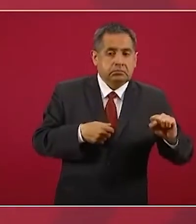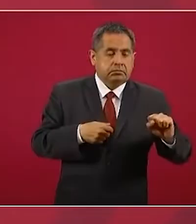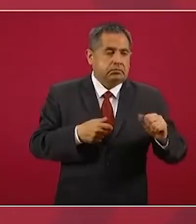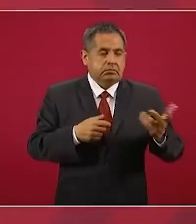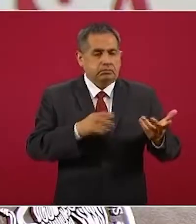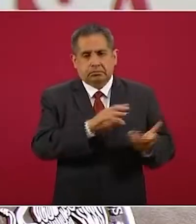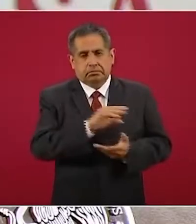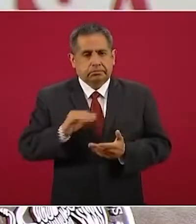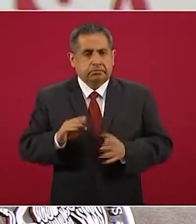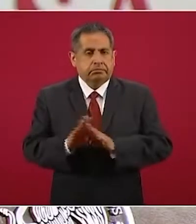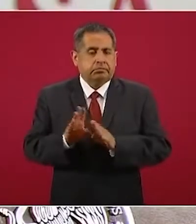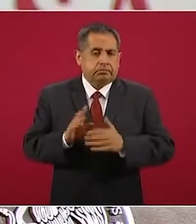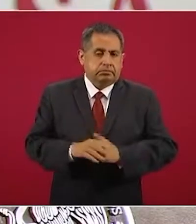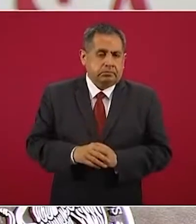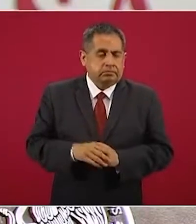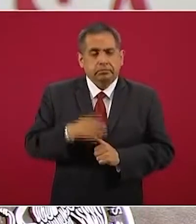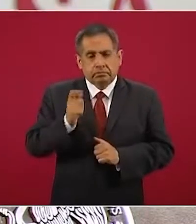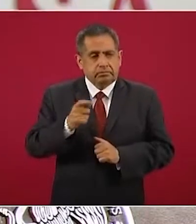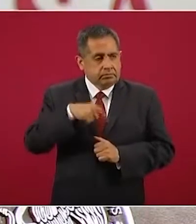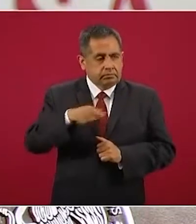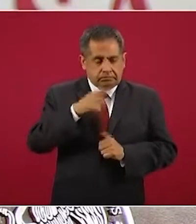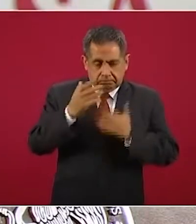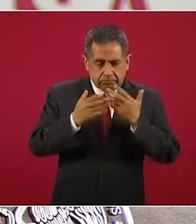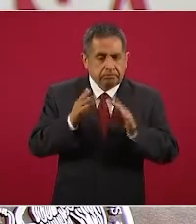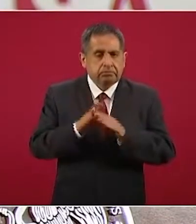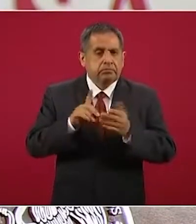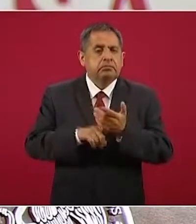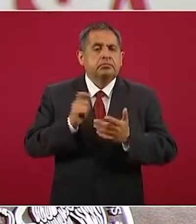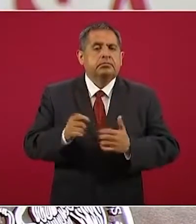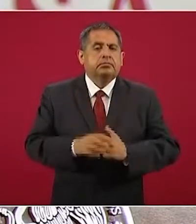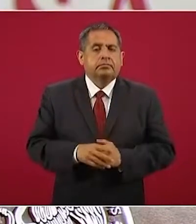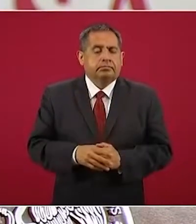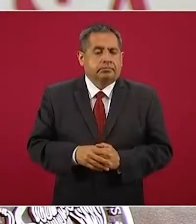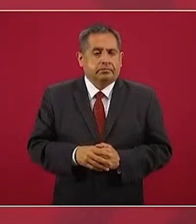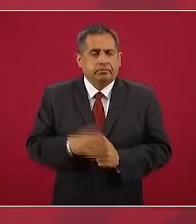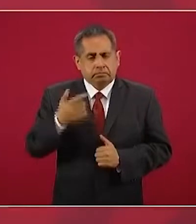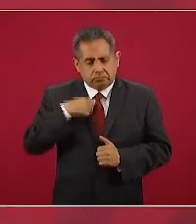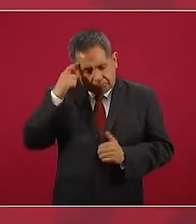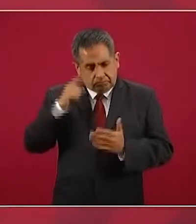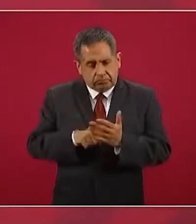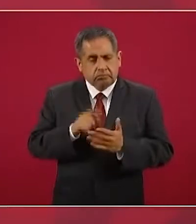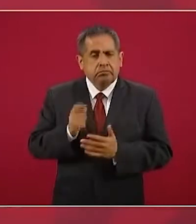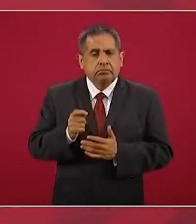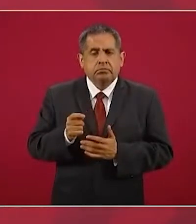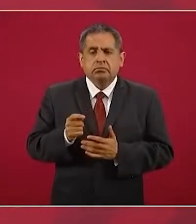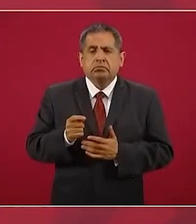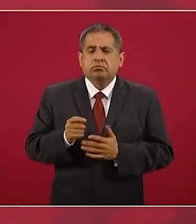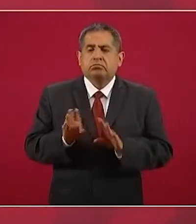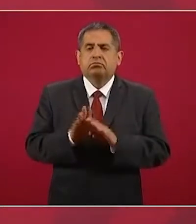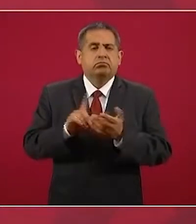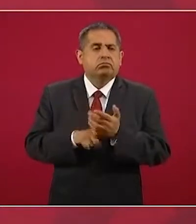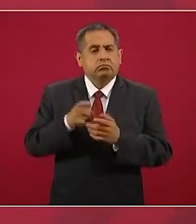que de esa manera se repare el daño. Y yo creo que va en